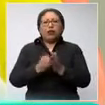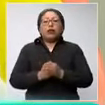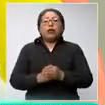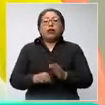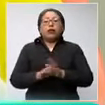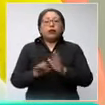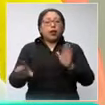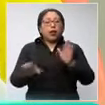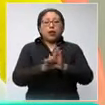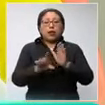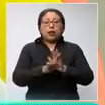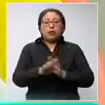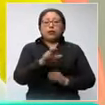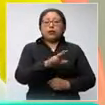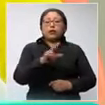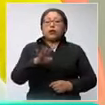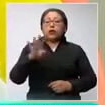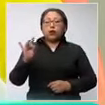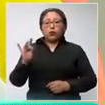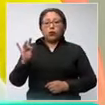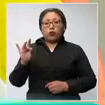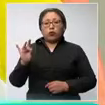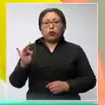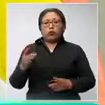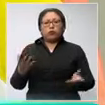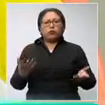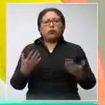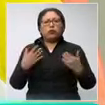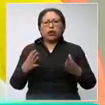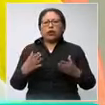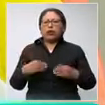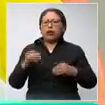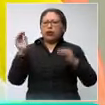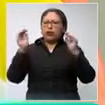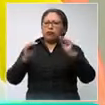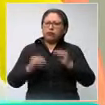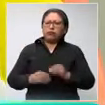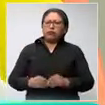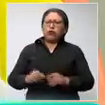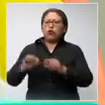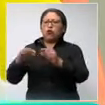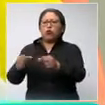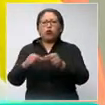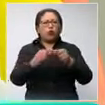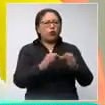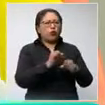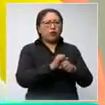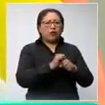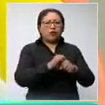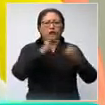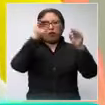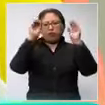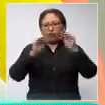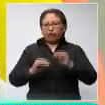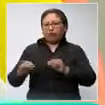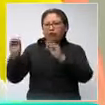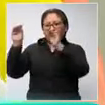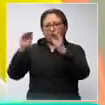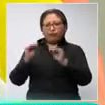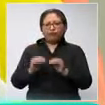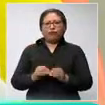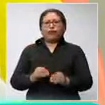348 es una construcción colectiva que ha terminado su labor de mesas de trabajo en todo el país y ha terminado la fase